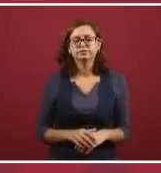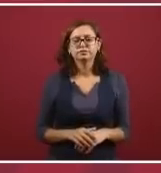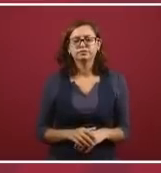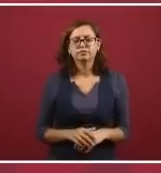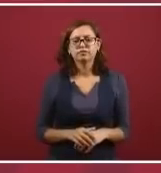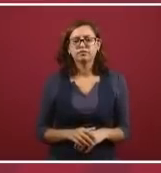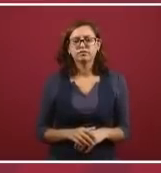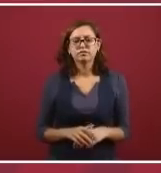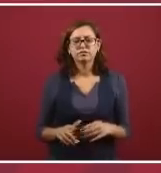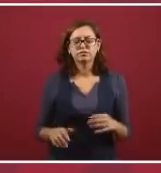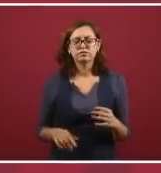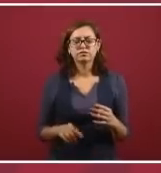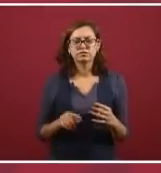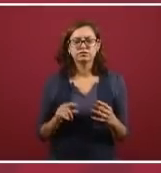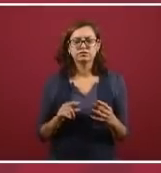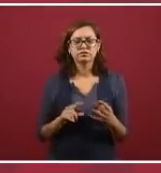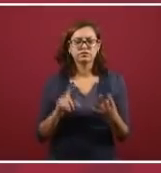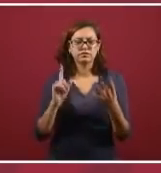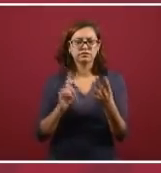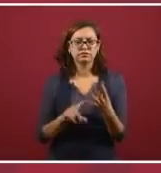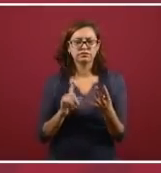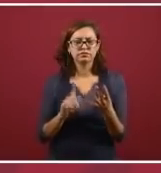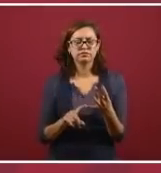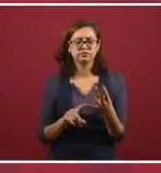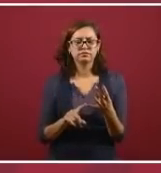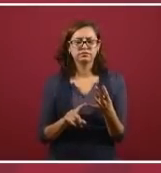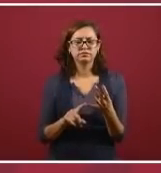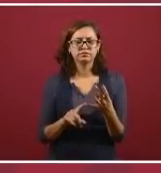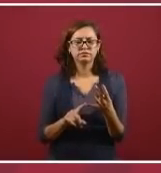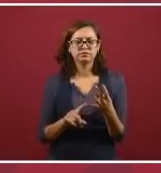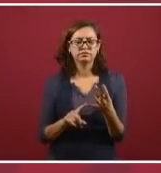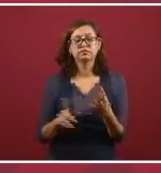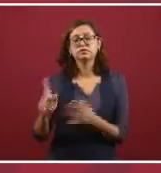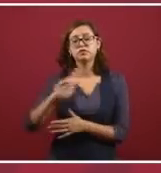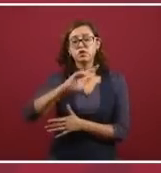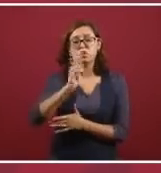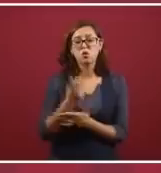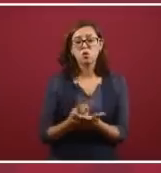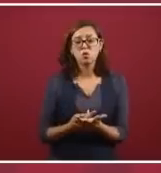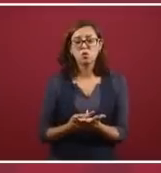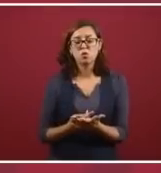Y también estamos iniciando un programa para